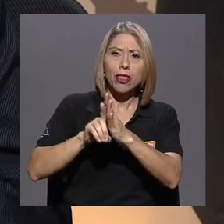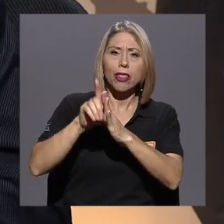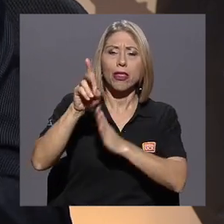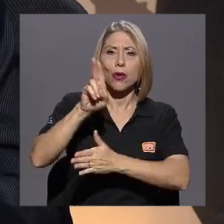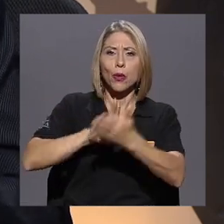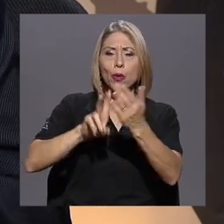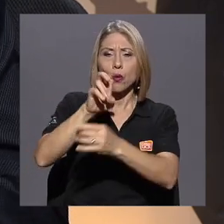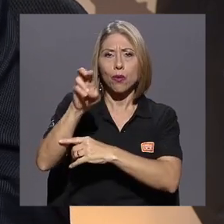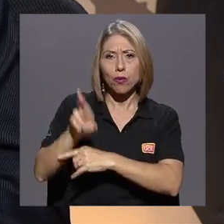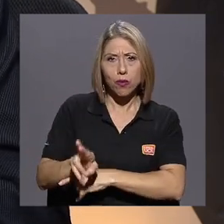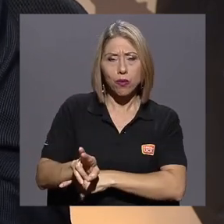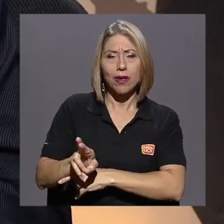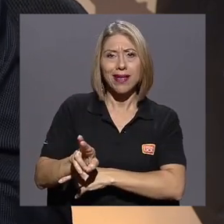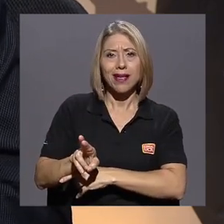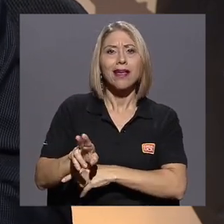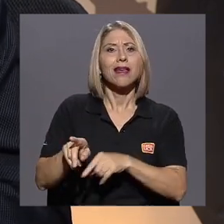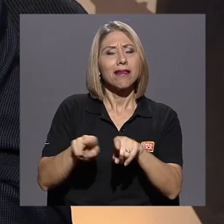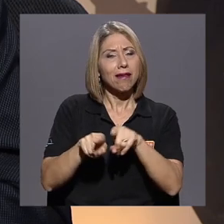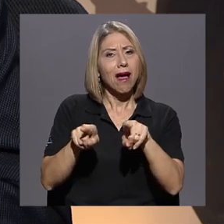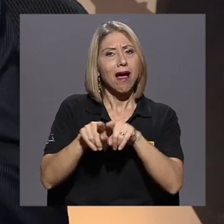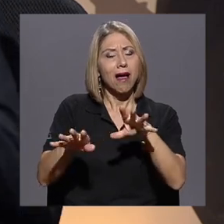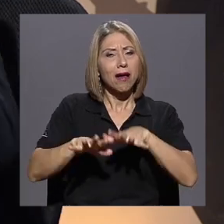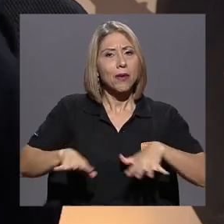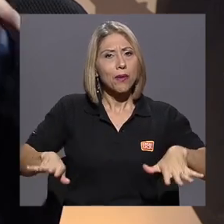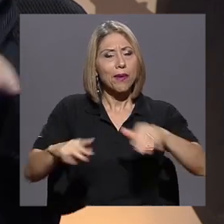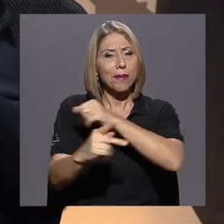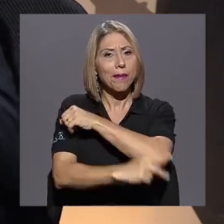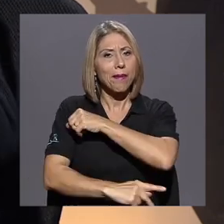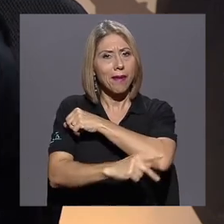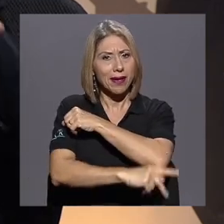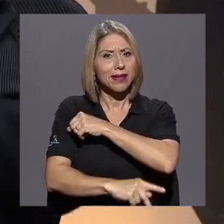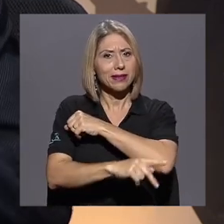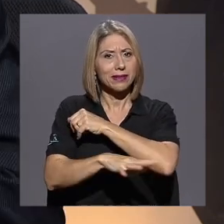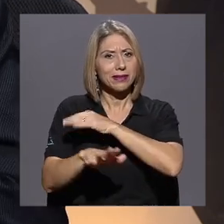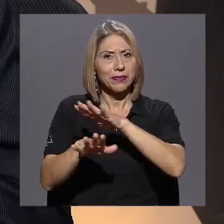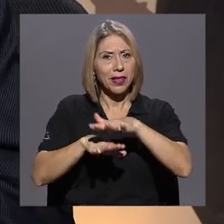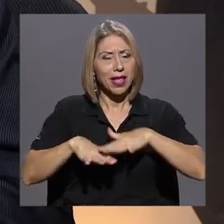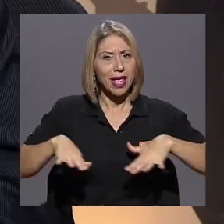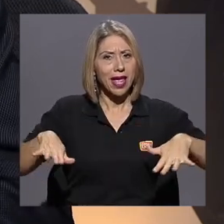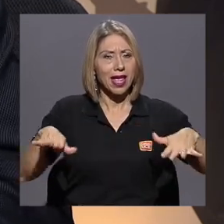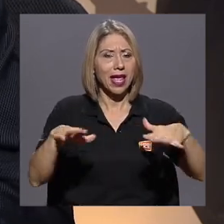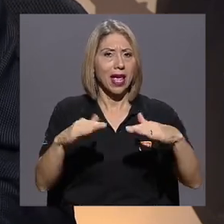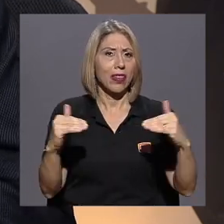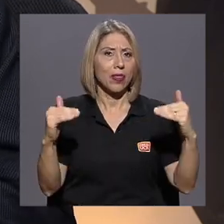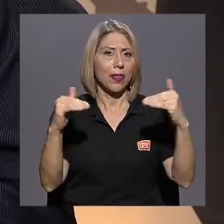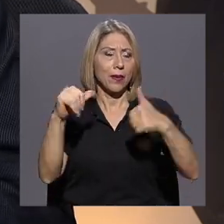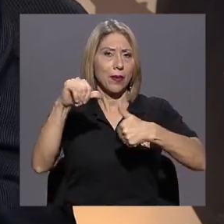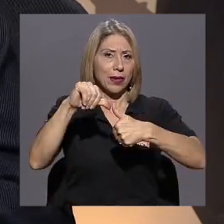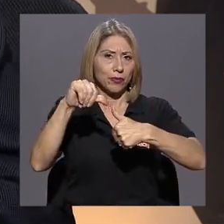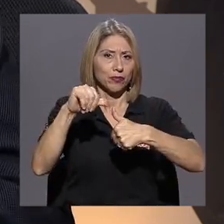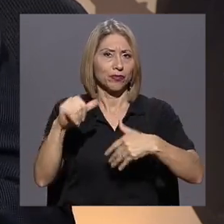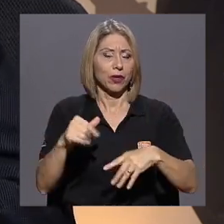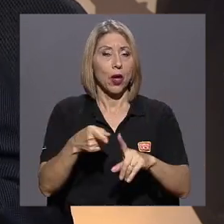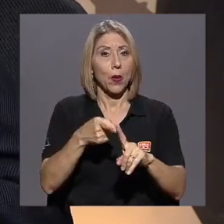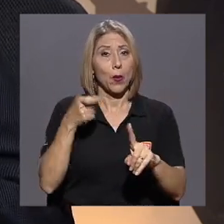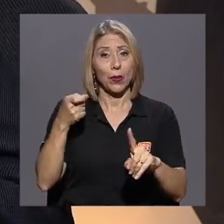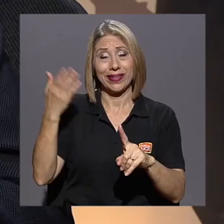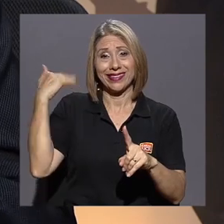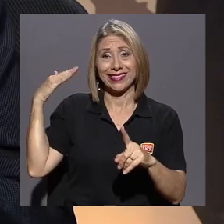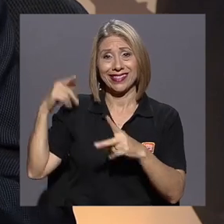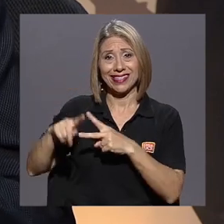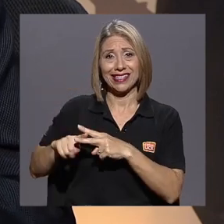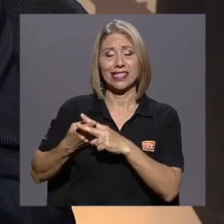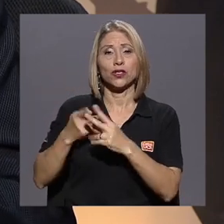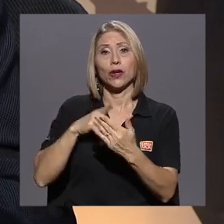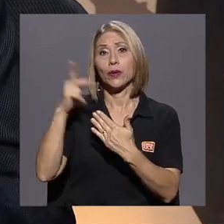Costa Rica y en el país, en el contexto de la región centroamericana, porque desde el inicio el programa